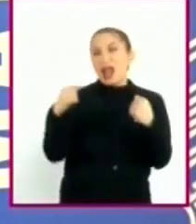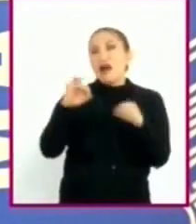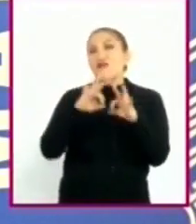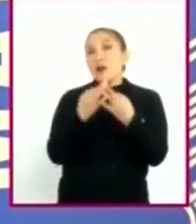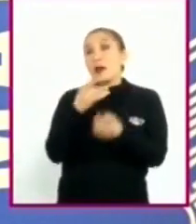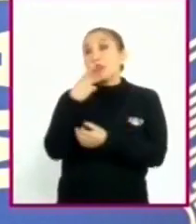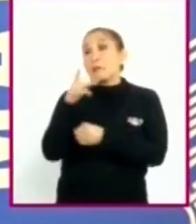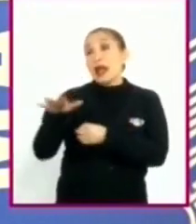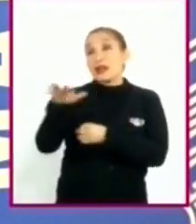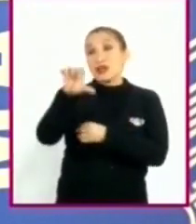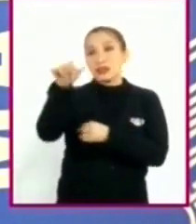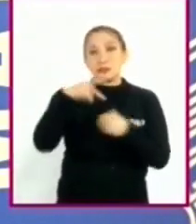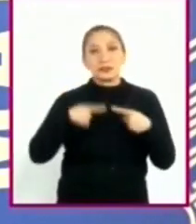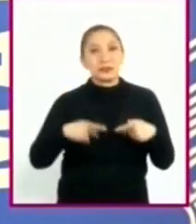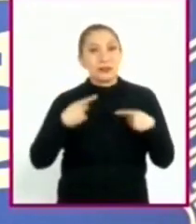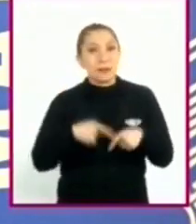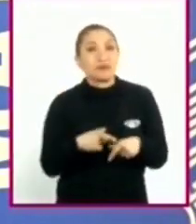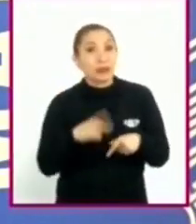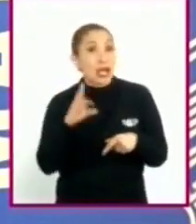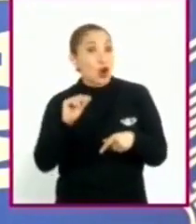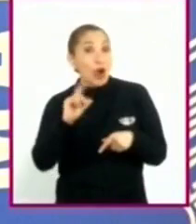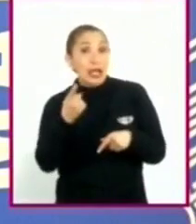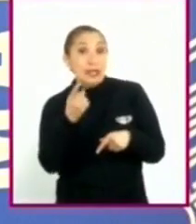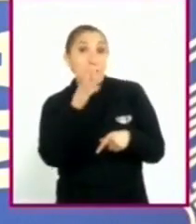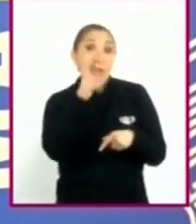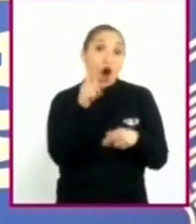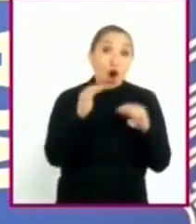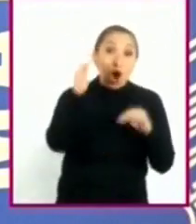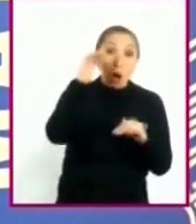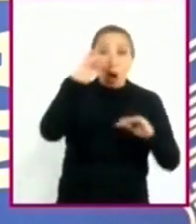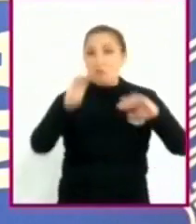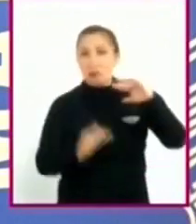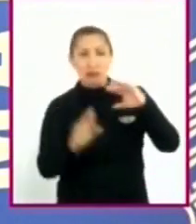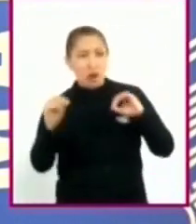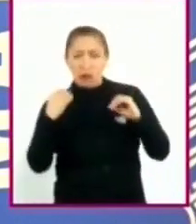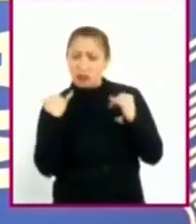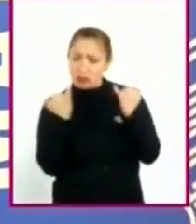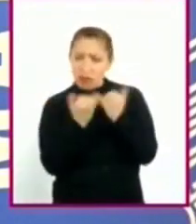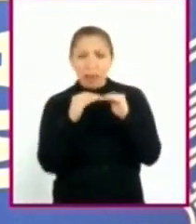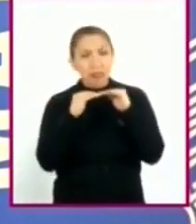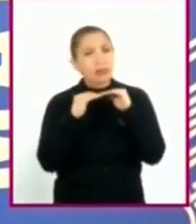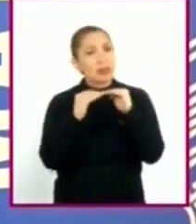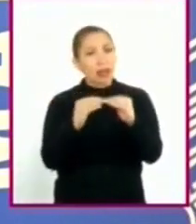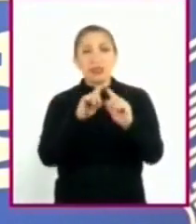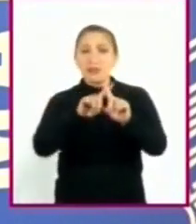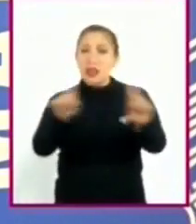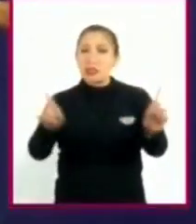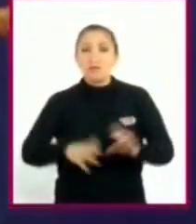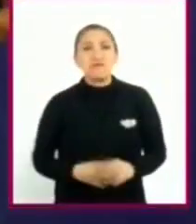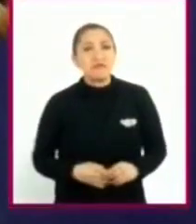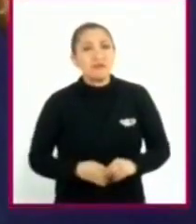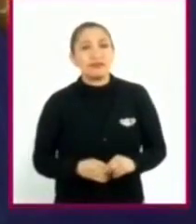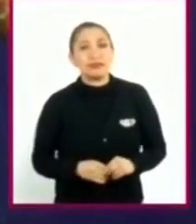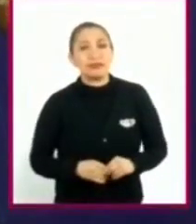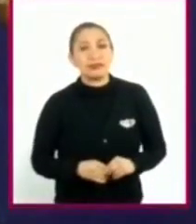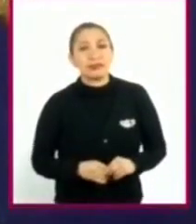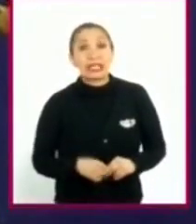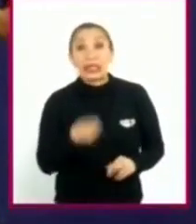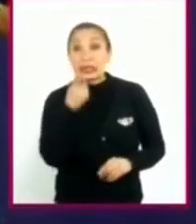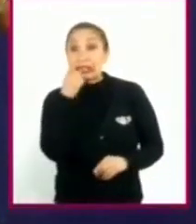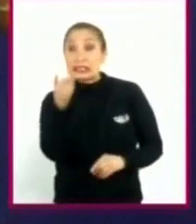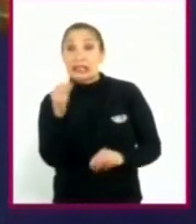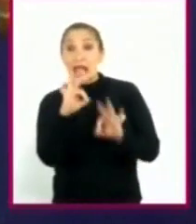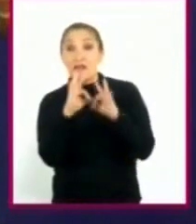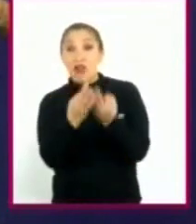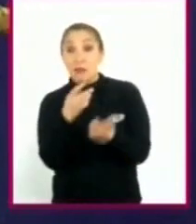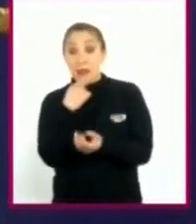forma de hablar de los demás, que no será ni mejor ni peor que la nuestra, simplemente diferente. Se dice que la